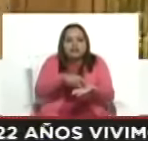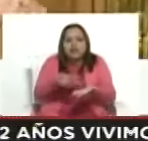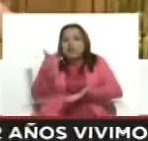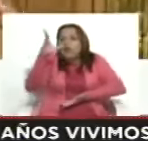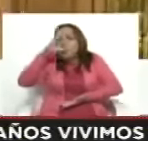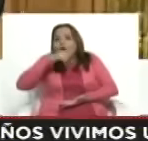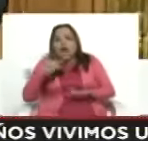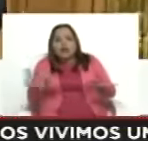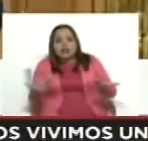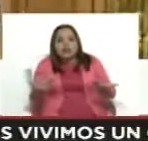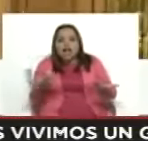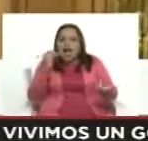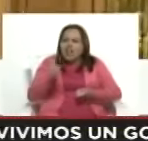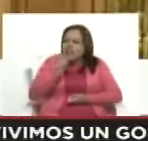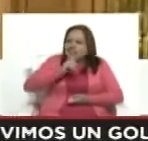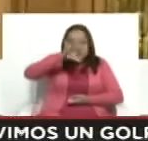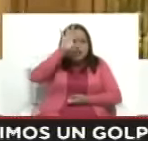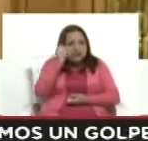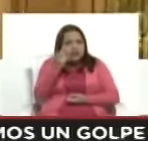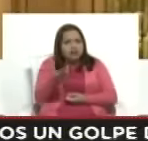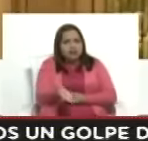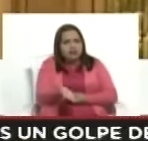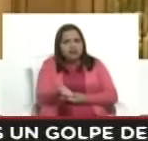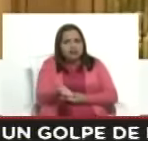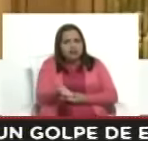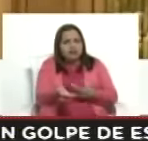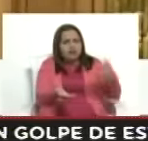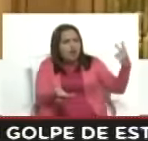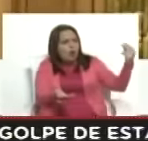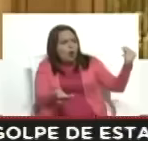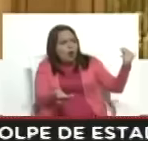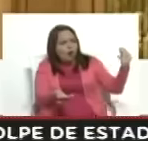existe. Eso está difícil de entender.